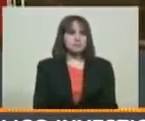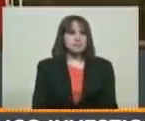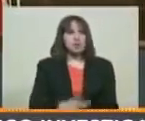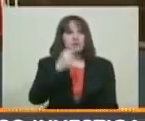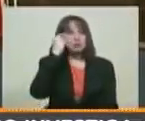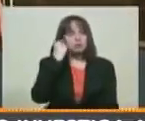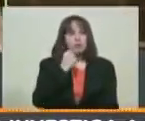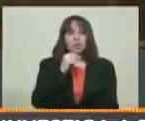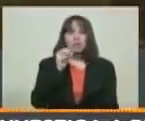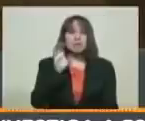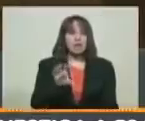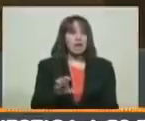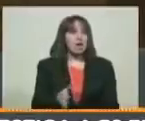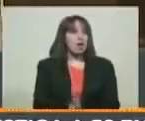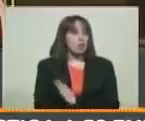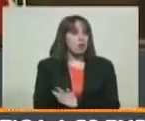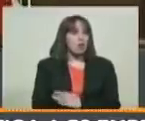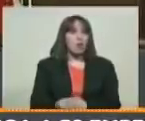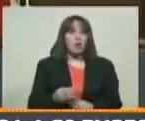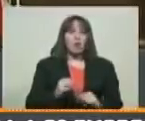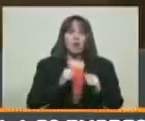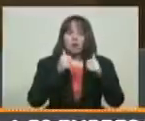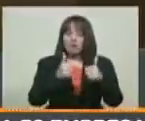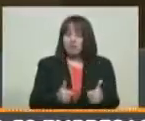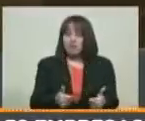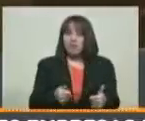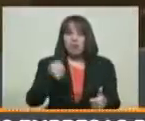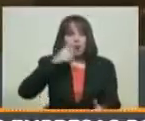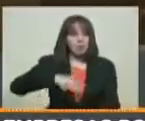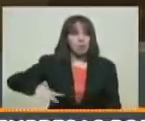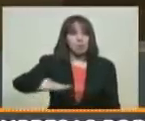sucristas. Confío en el pueblo de Oriente.